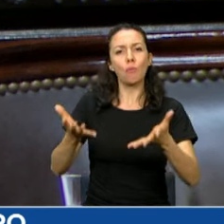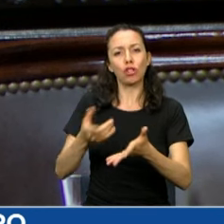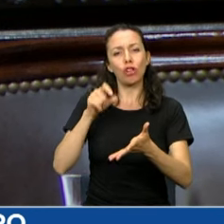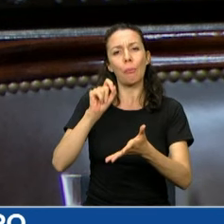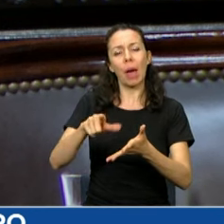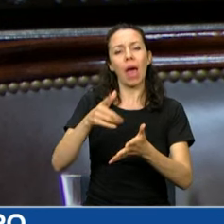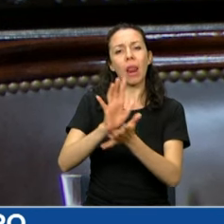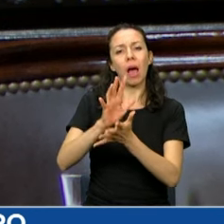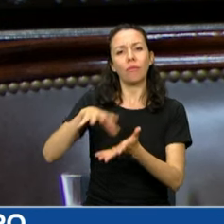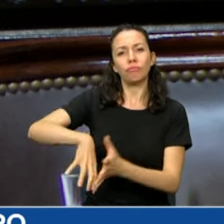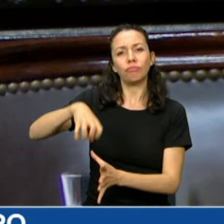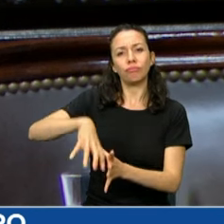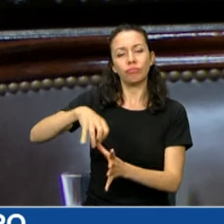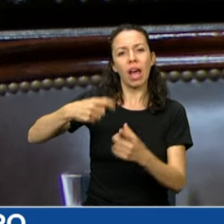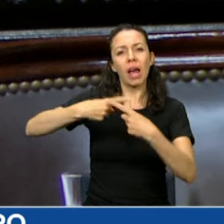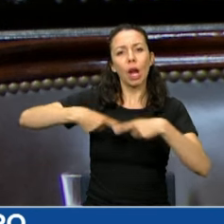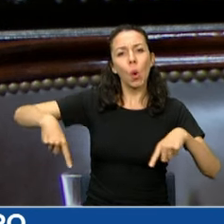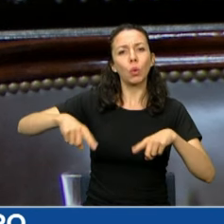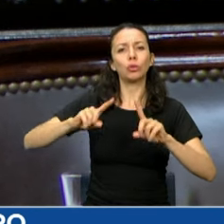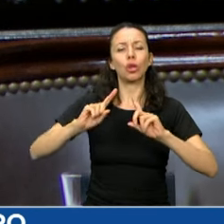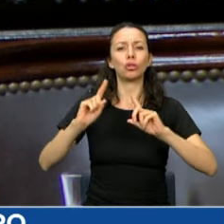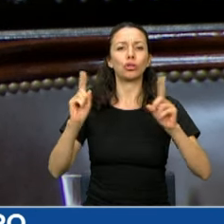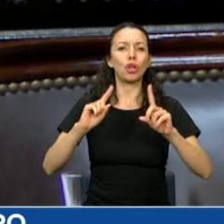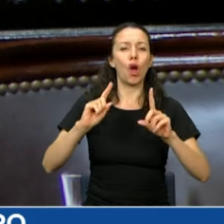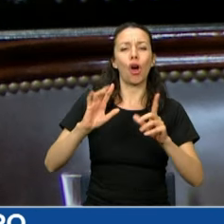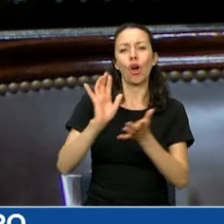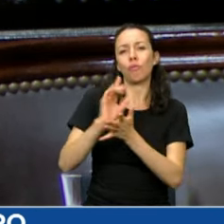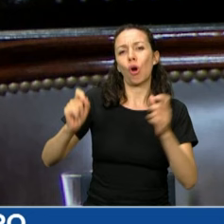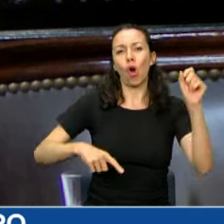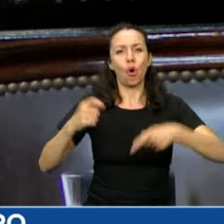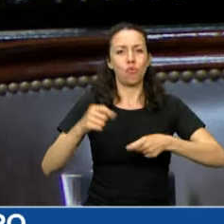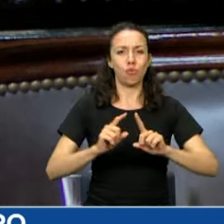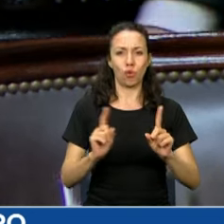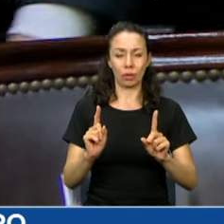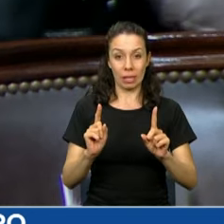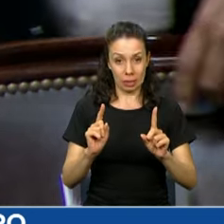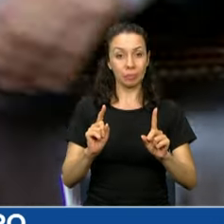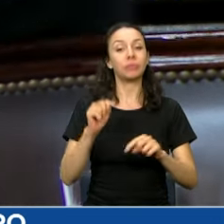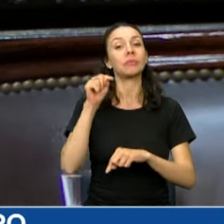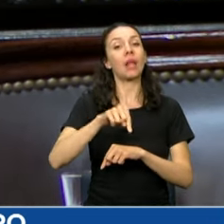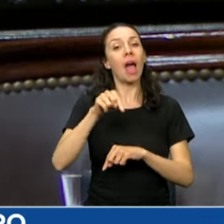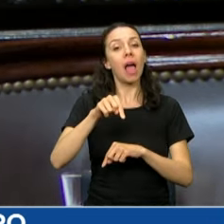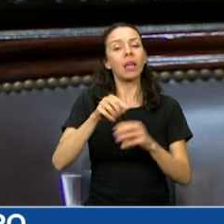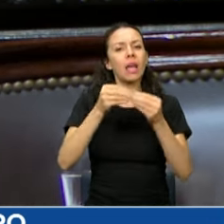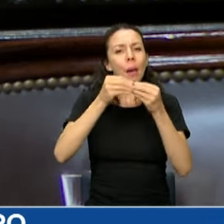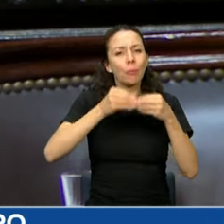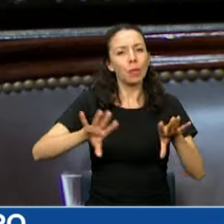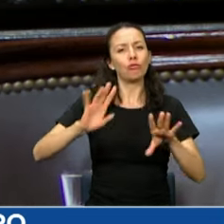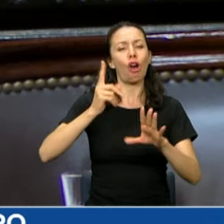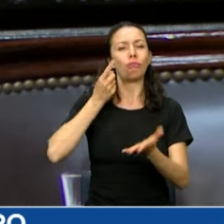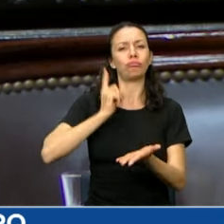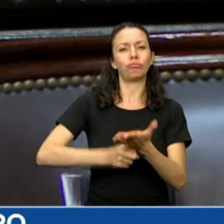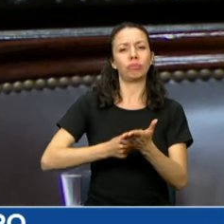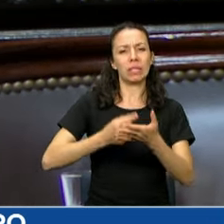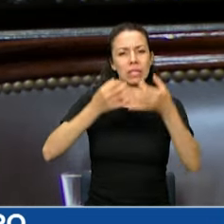explotación de los recursos no convencionales ahí empezó la política seria de